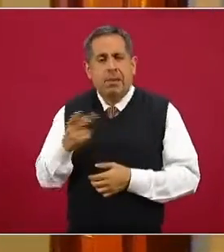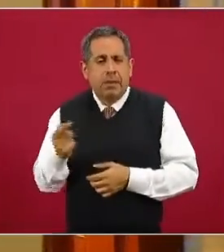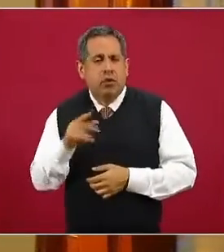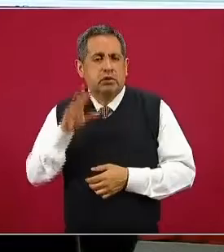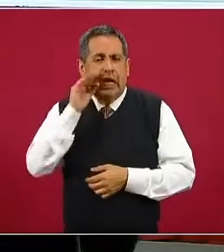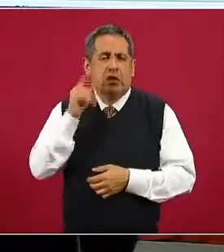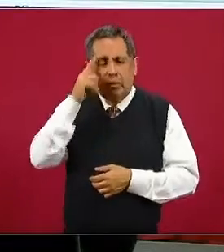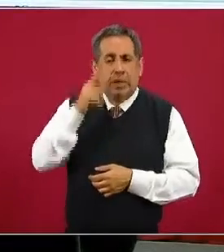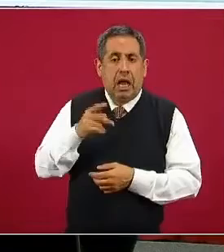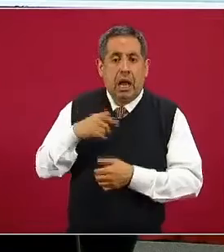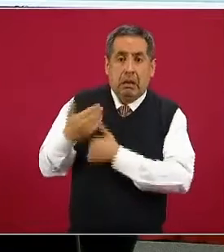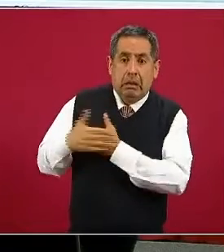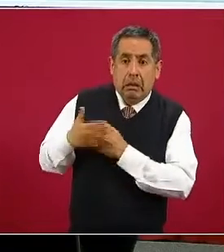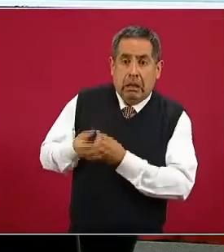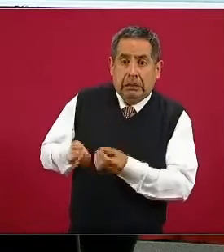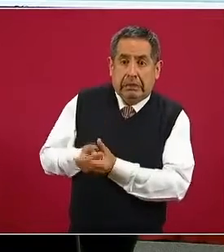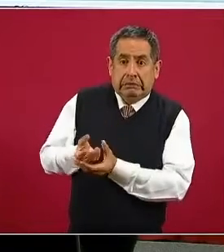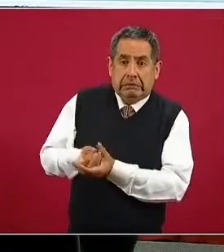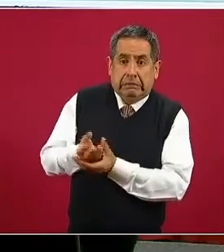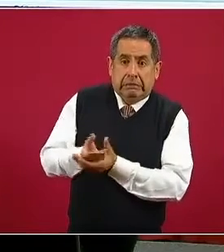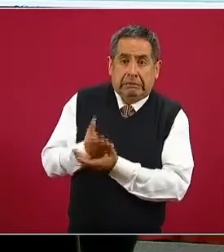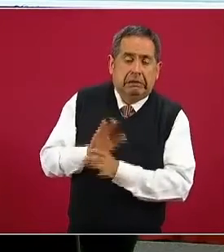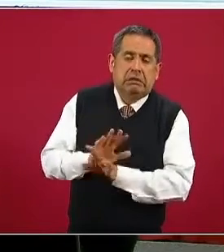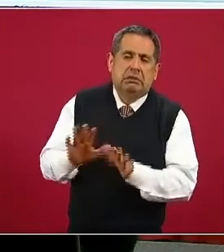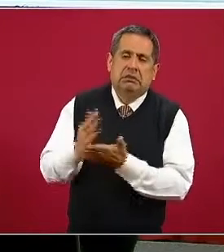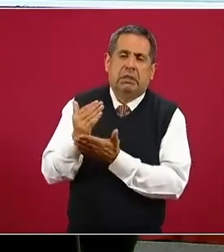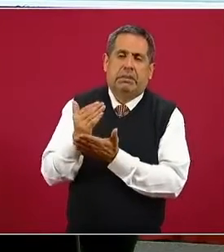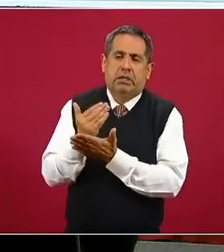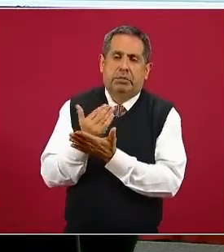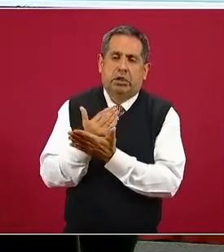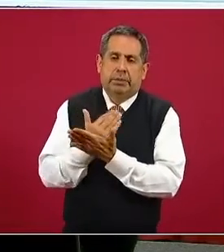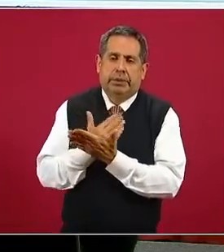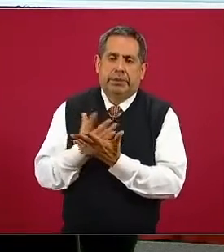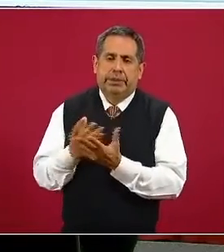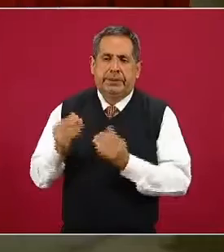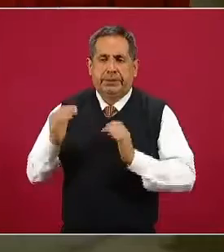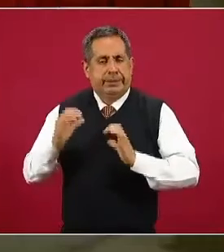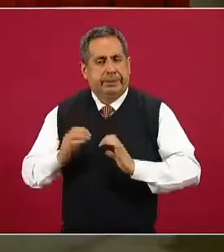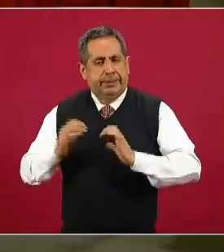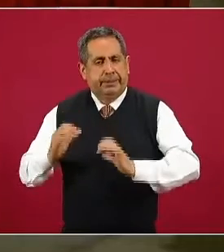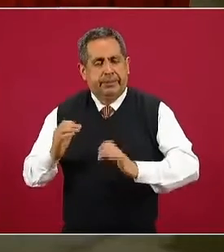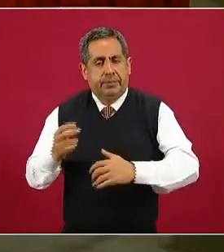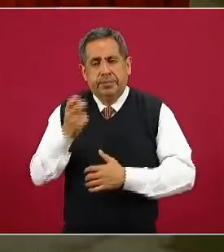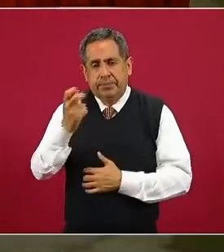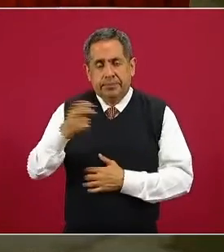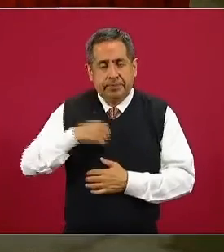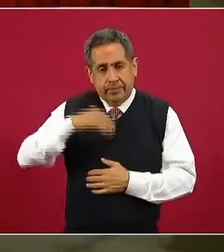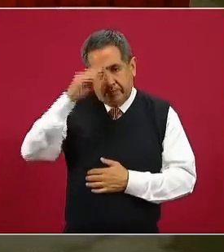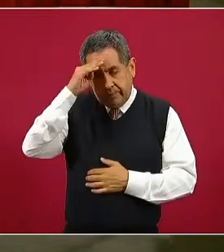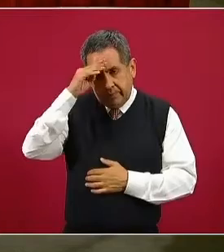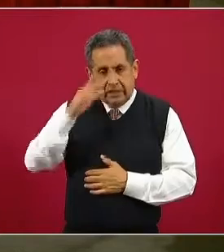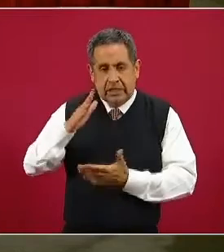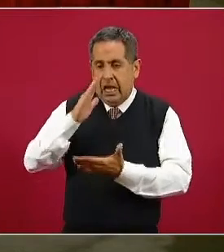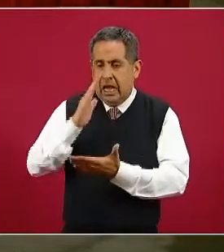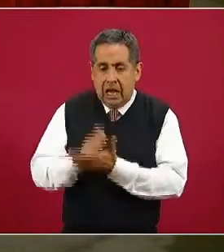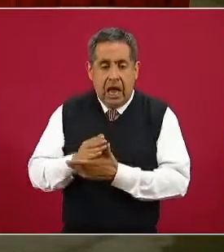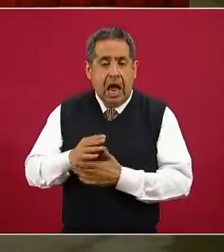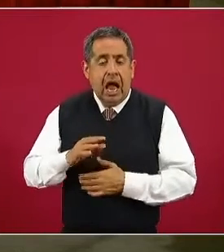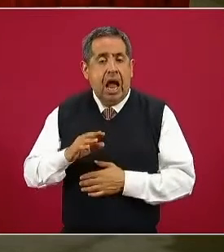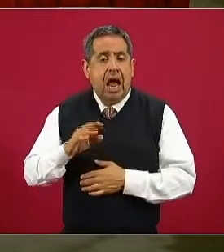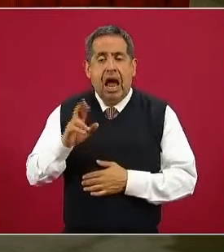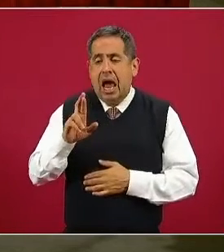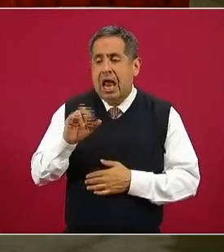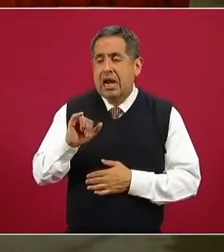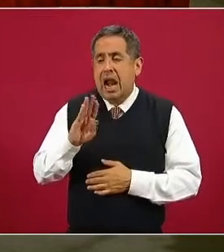para tratar de ir controlando la misma población de animales domésticos y con esto interrumpir la transmisión de la rabia